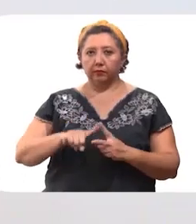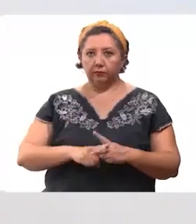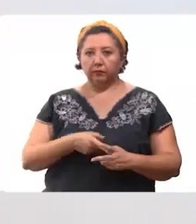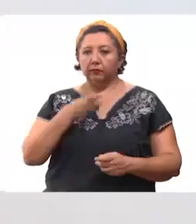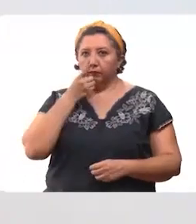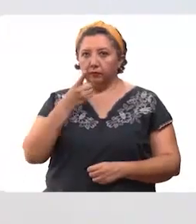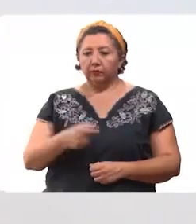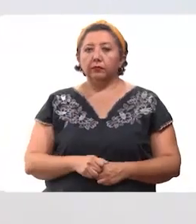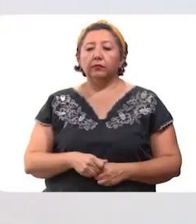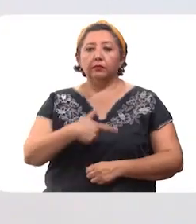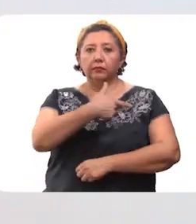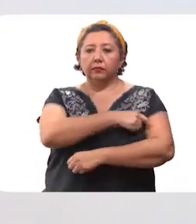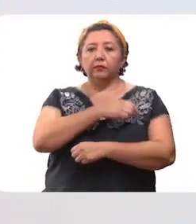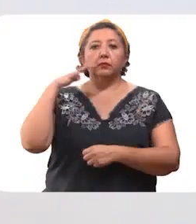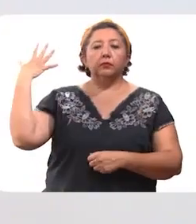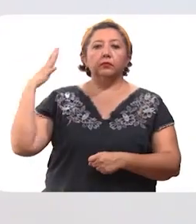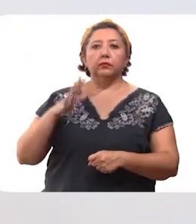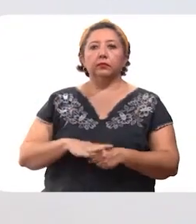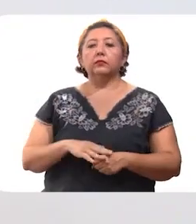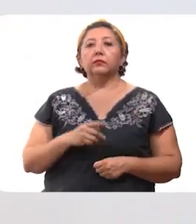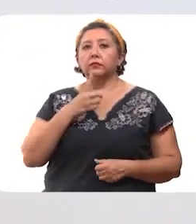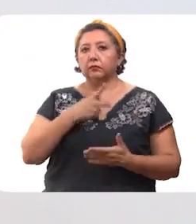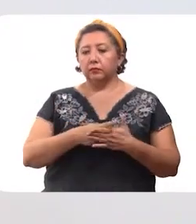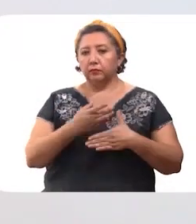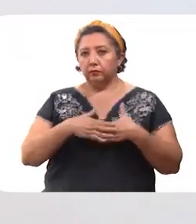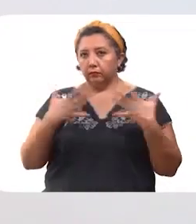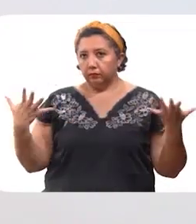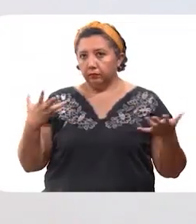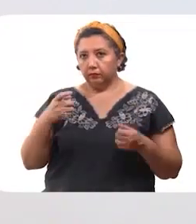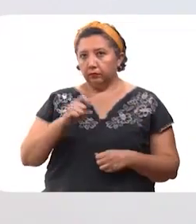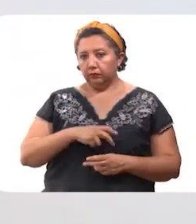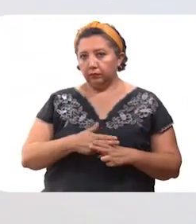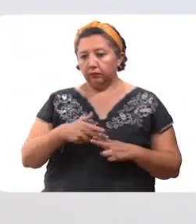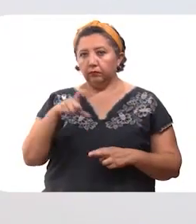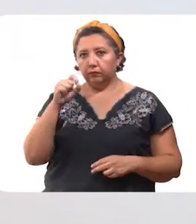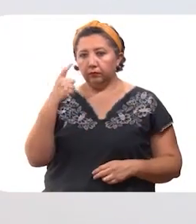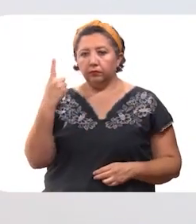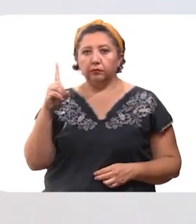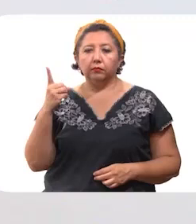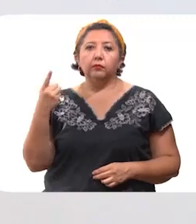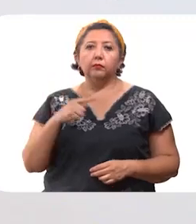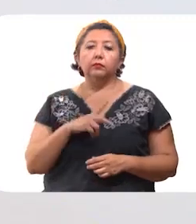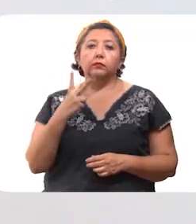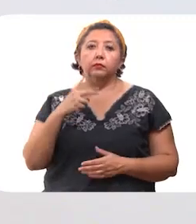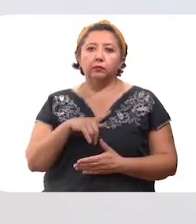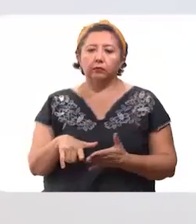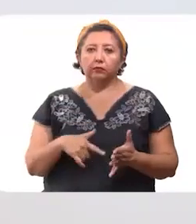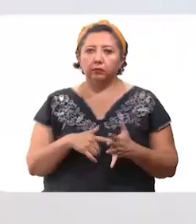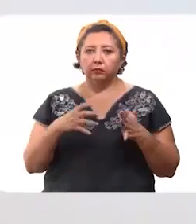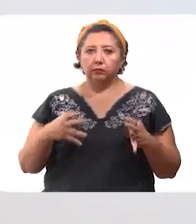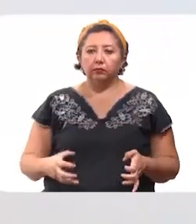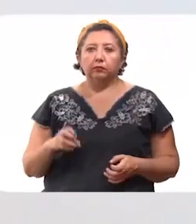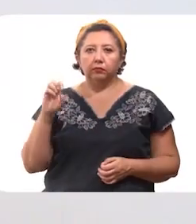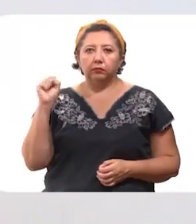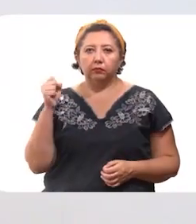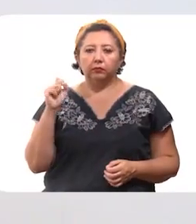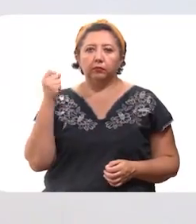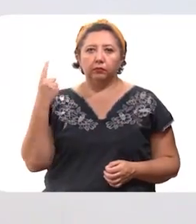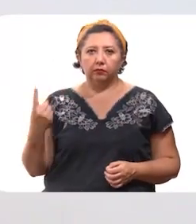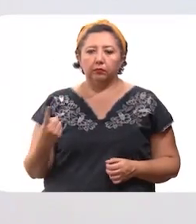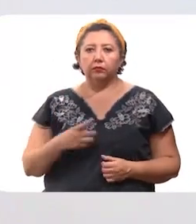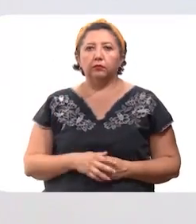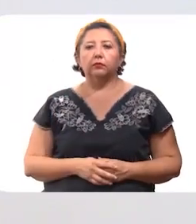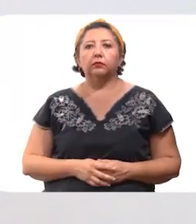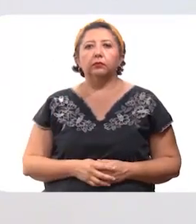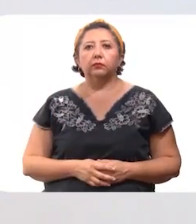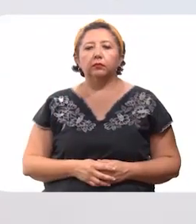la aplicación del refuerzo para adultos mayores, proceso que se llevará a cabo hasta el 21 de diciembre en los dos macrocentros ubicados en el Centro de Convenciones Yucatán